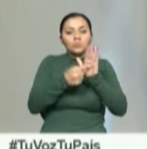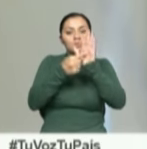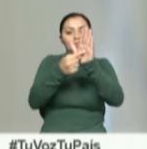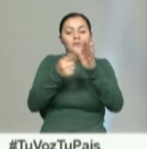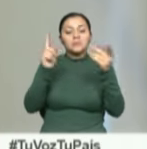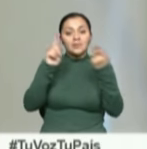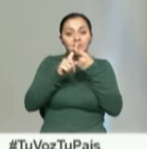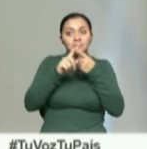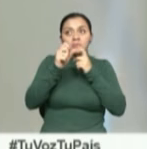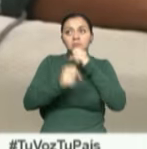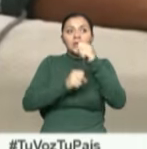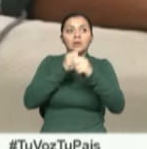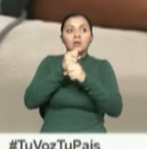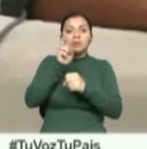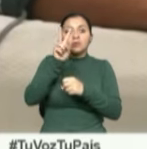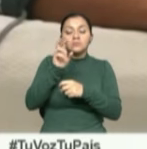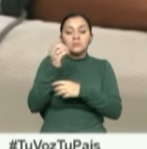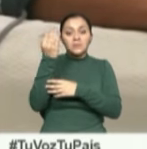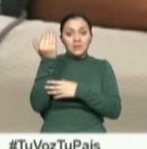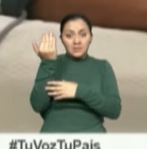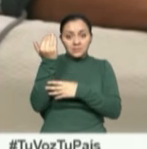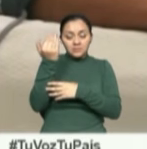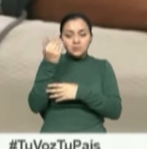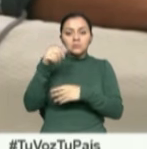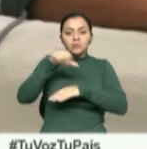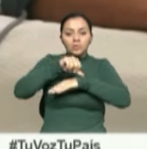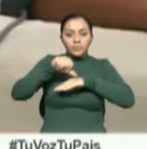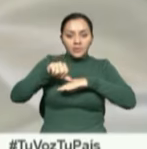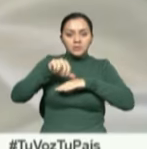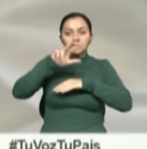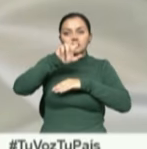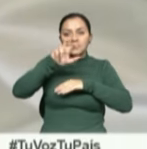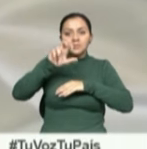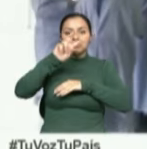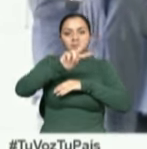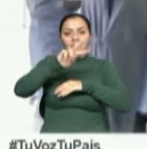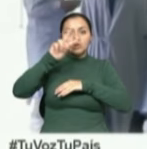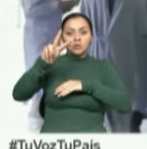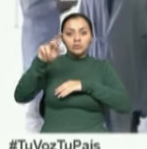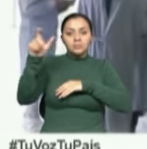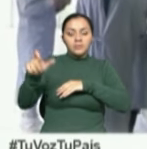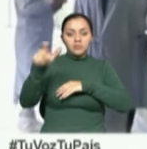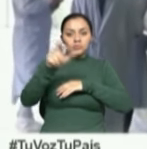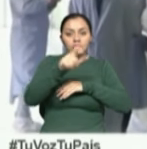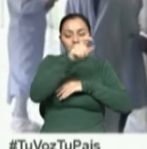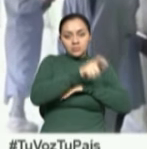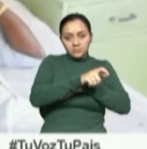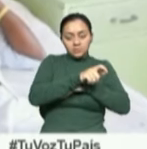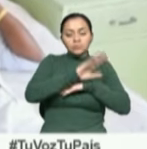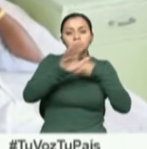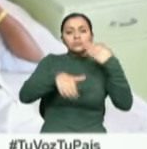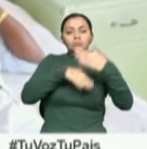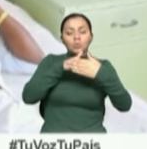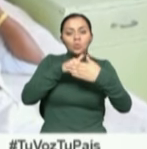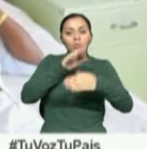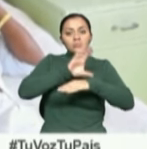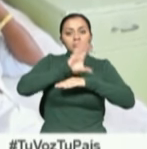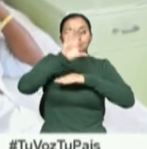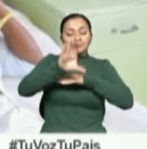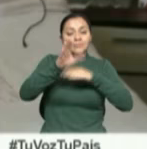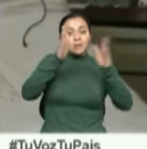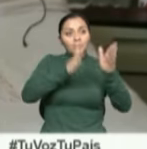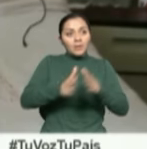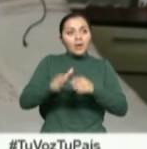el año 2015, nosotros realizamos 322 trasplantes. El incremento, gracias a todo este fortalecimiento de nuestro sistema,